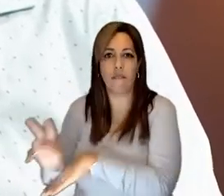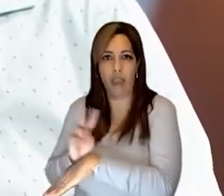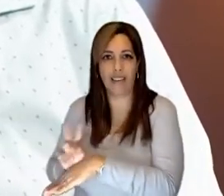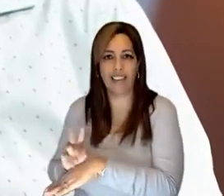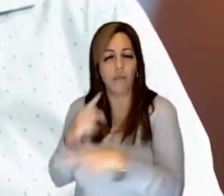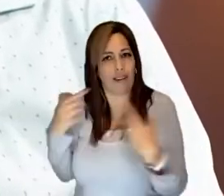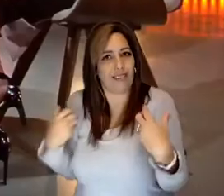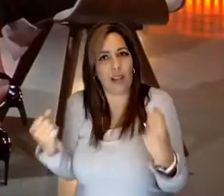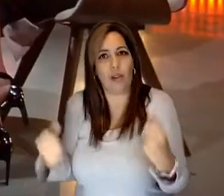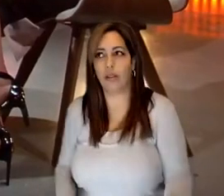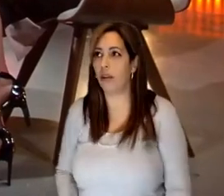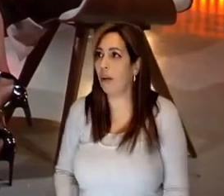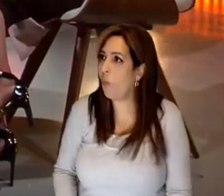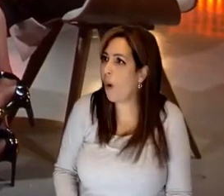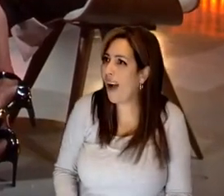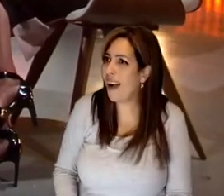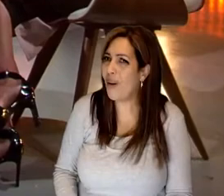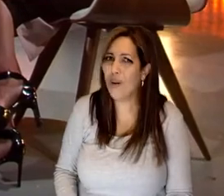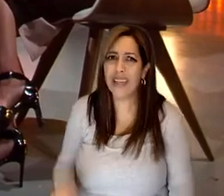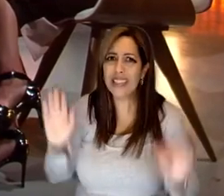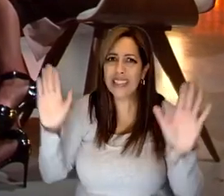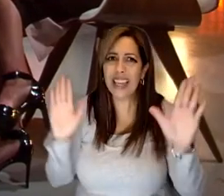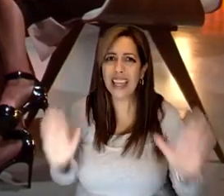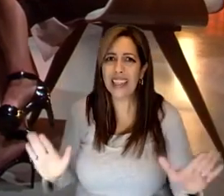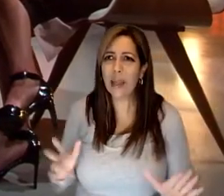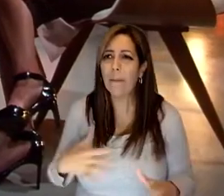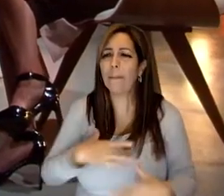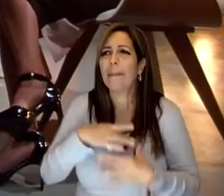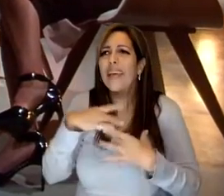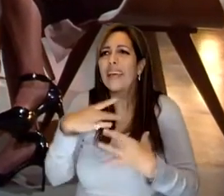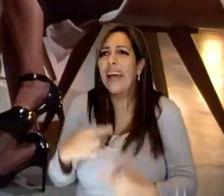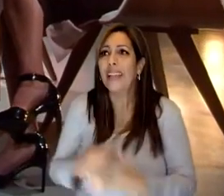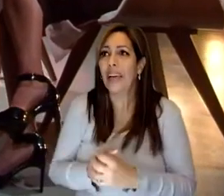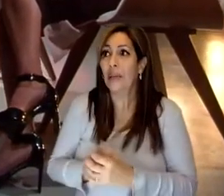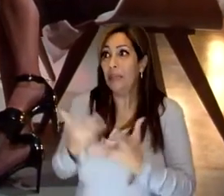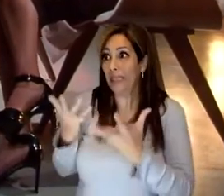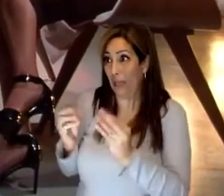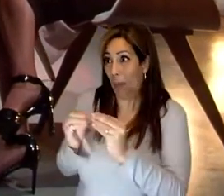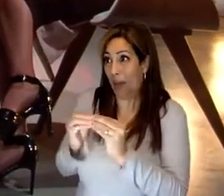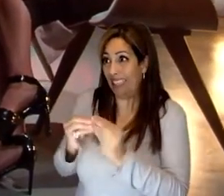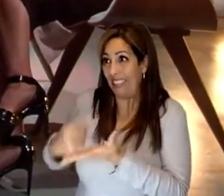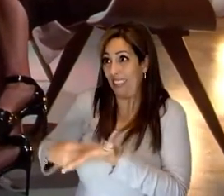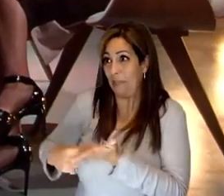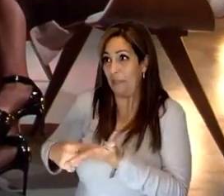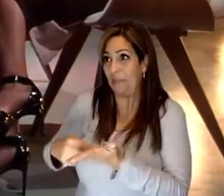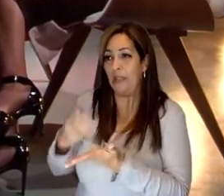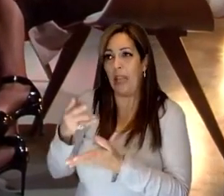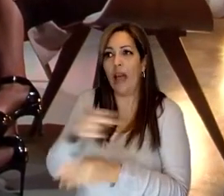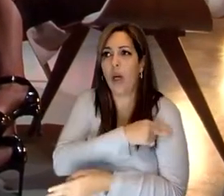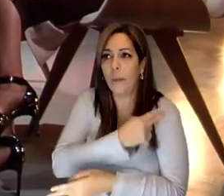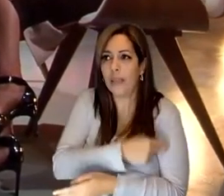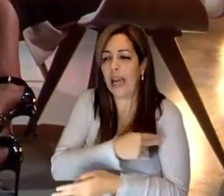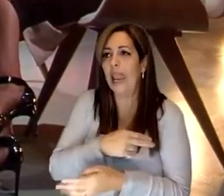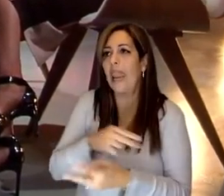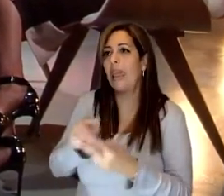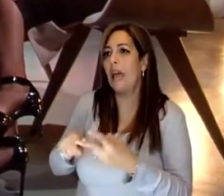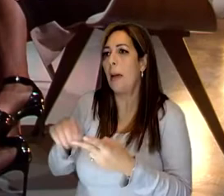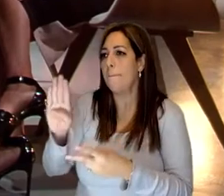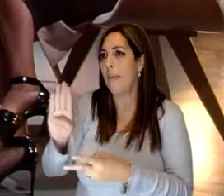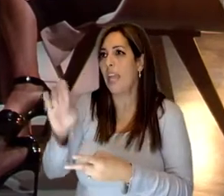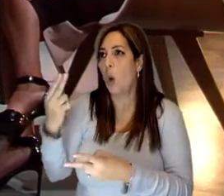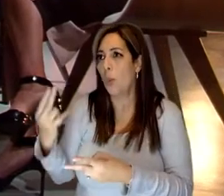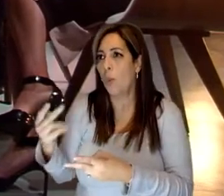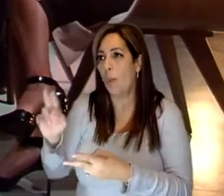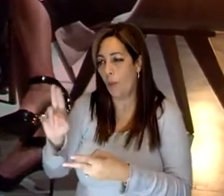isla para estar sano. Qué maravilloso, de verdad, escucharlo. Y de hecho, quiero seguir conversando tanto del Hospital de Vieques, de Bahía Urbana,